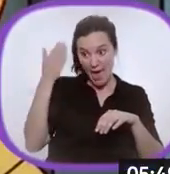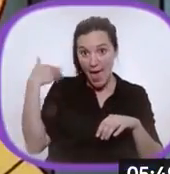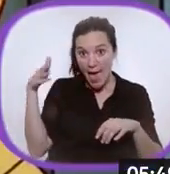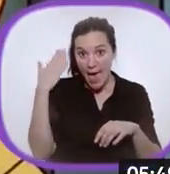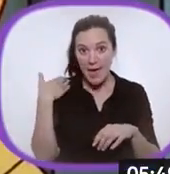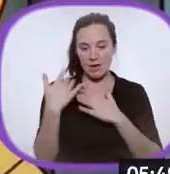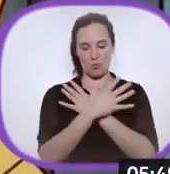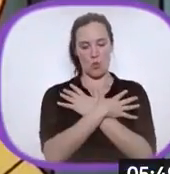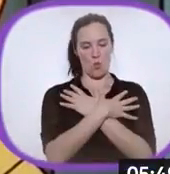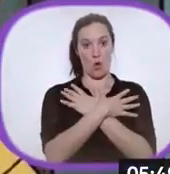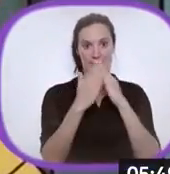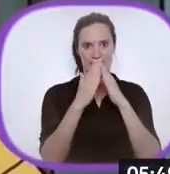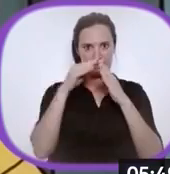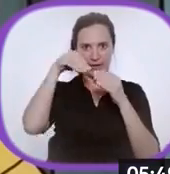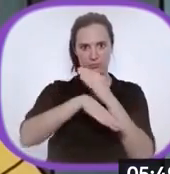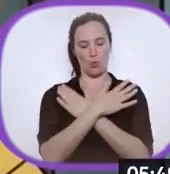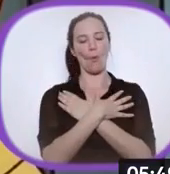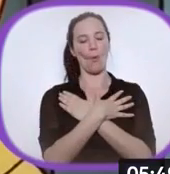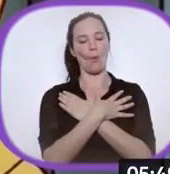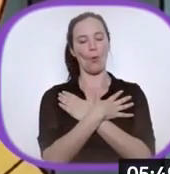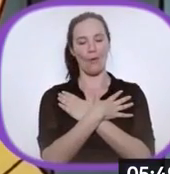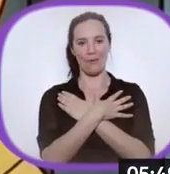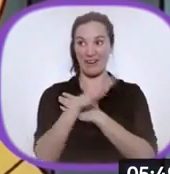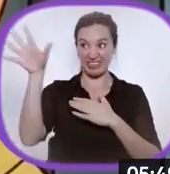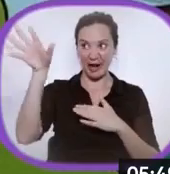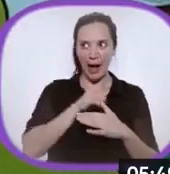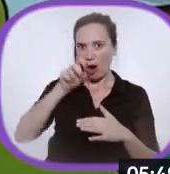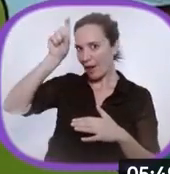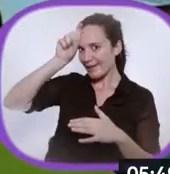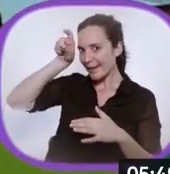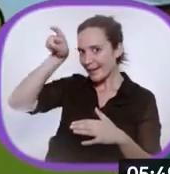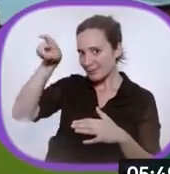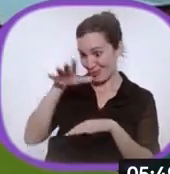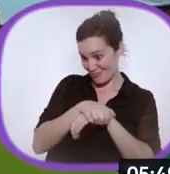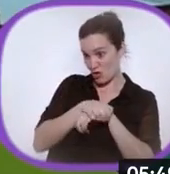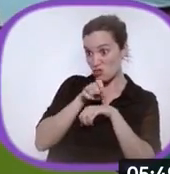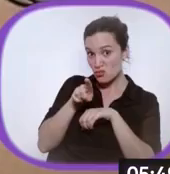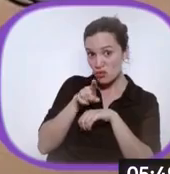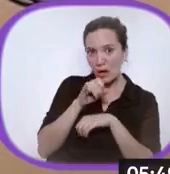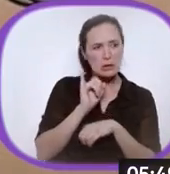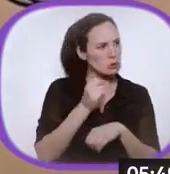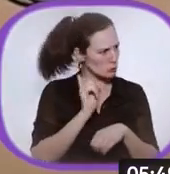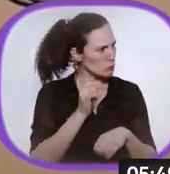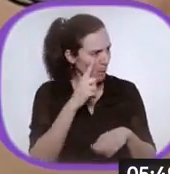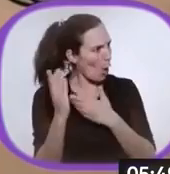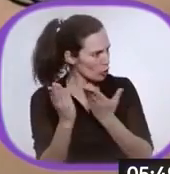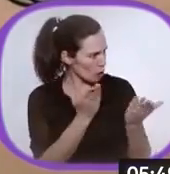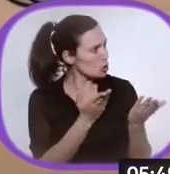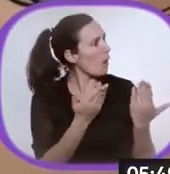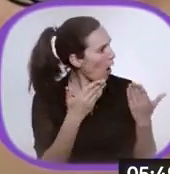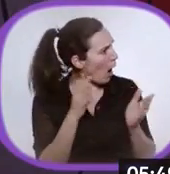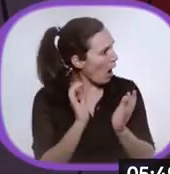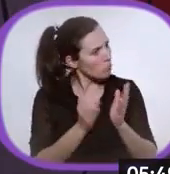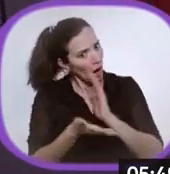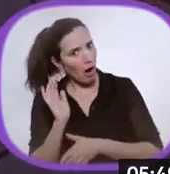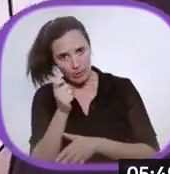tiene la momia real de Raskar Capac con la que regresó la expedición? Podría presentártelo si quieres. Podríamos ir de